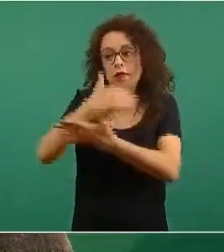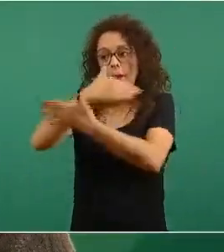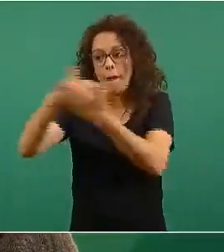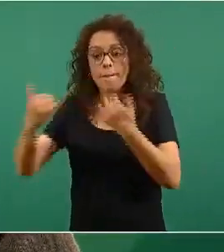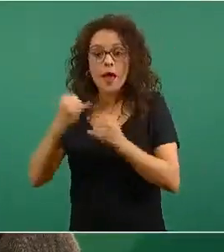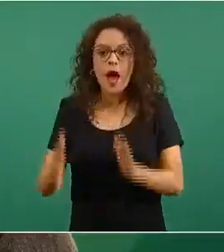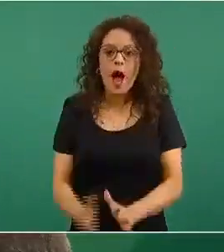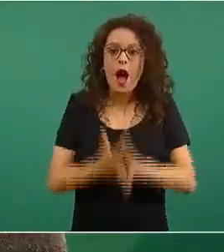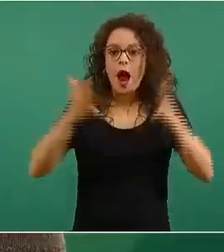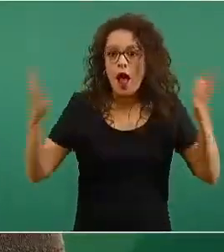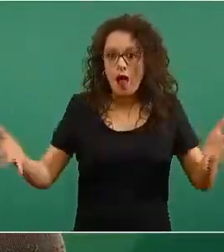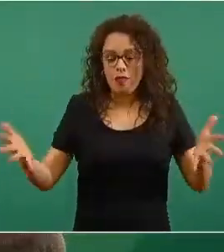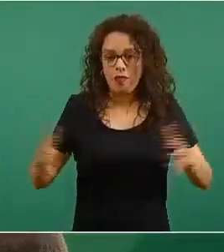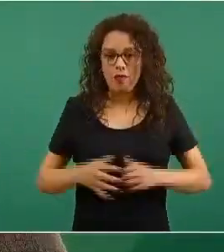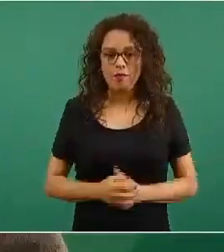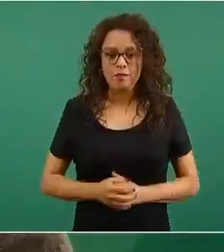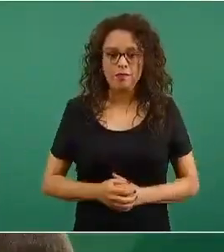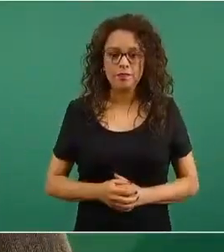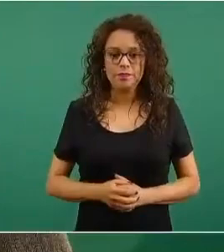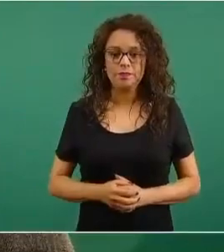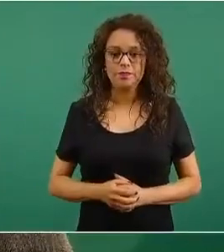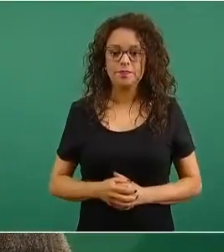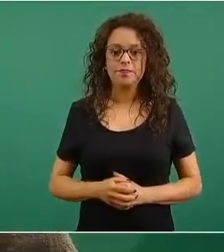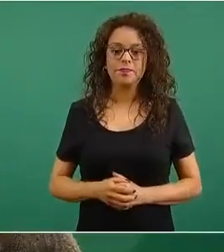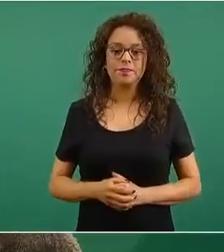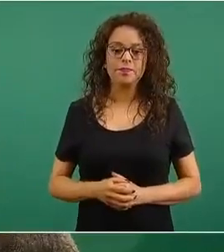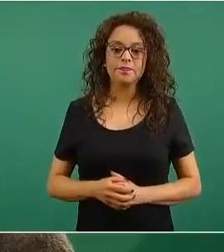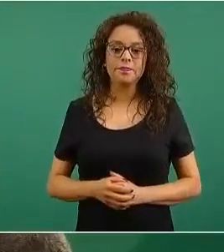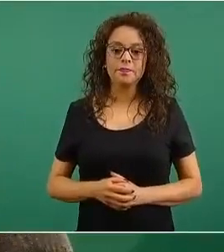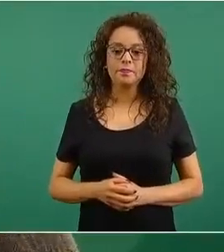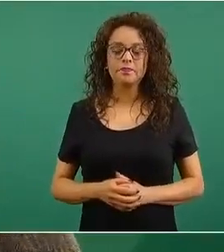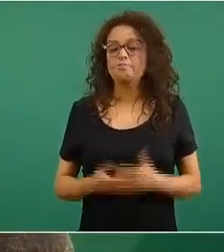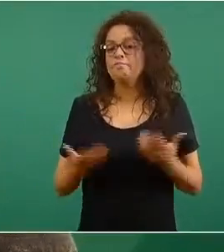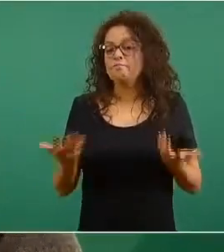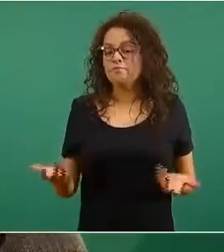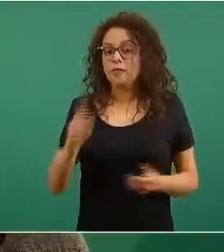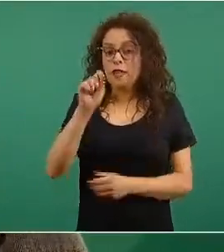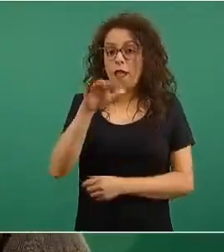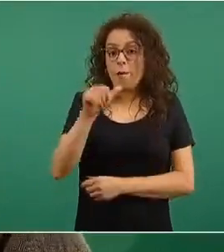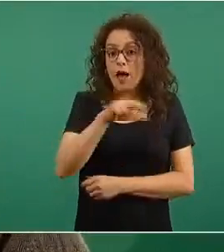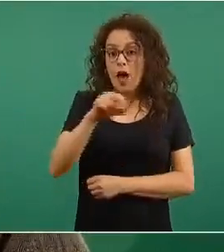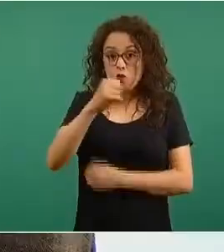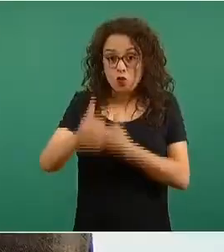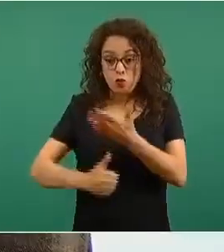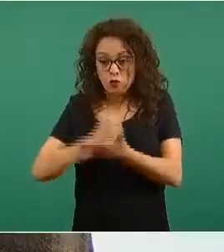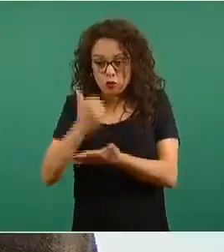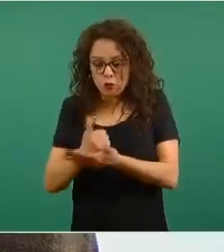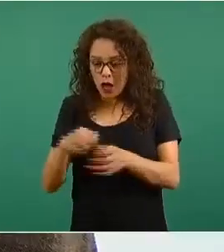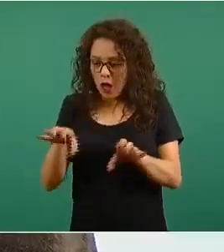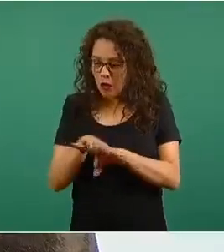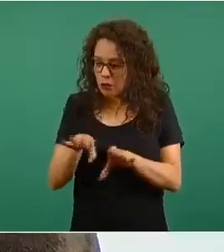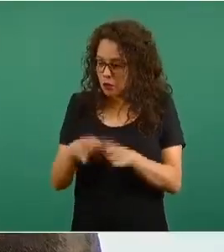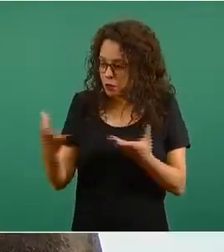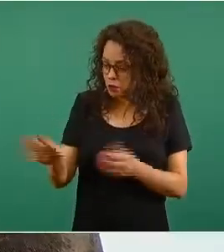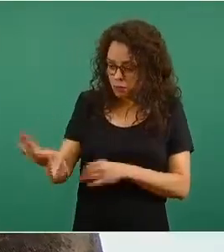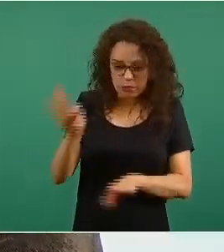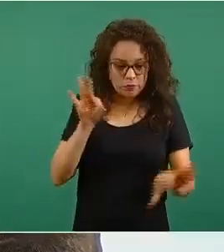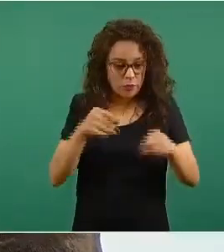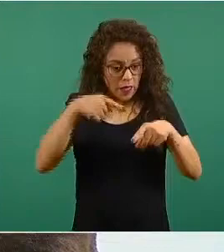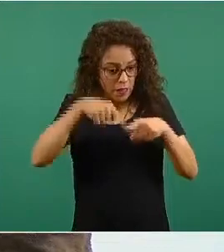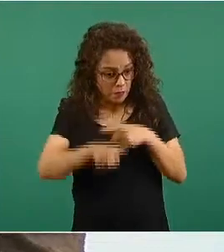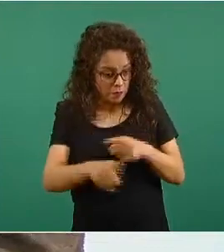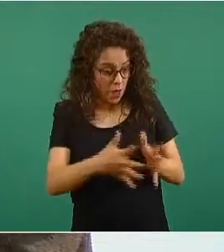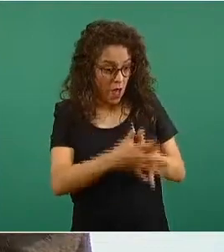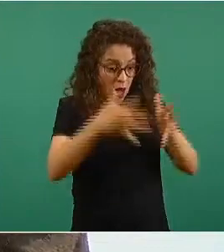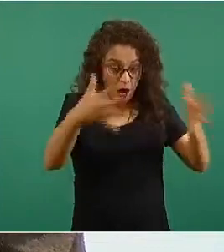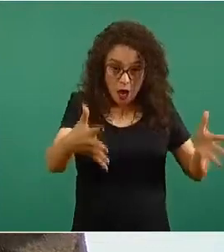grandes. El detalle fino de qué tamaño de ciudad es la que empieza,